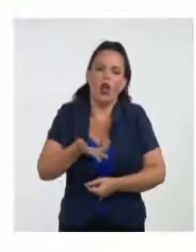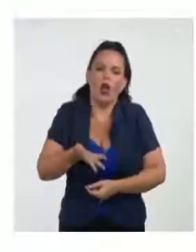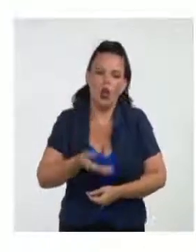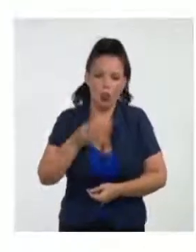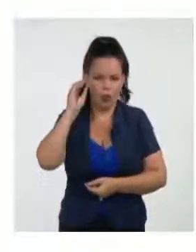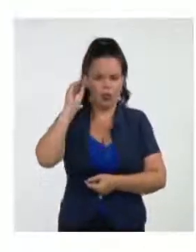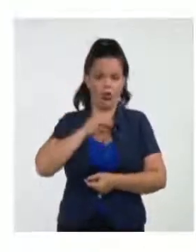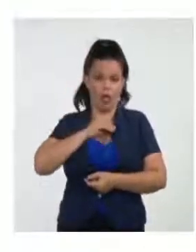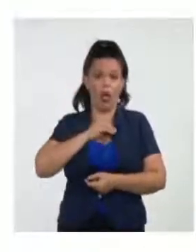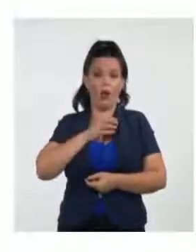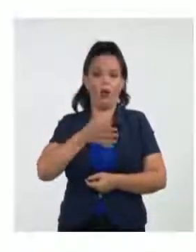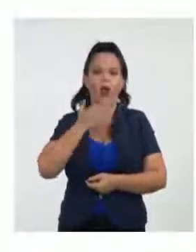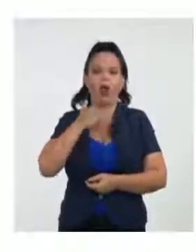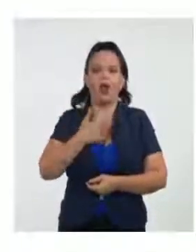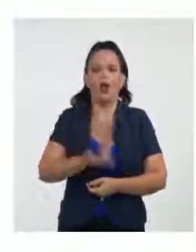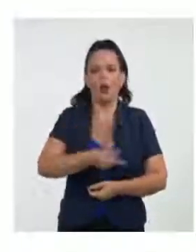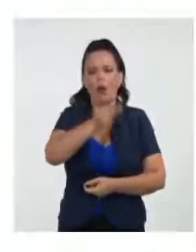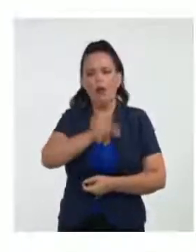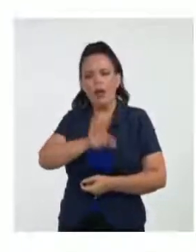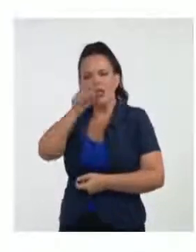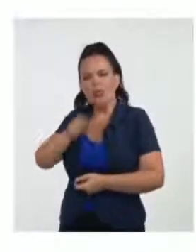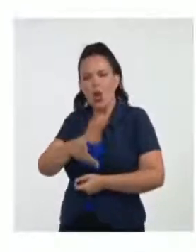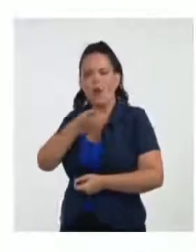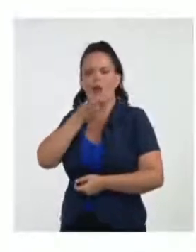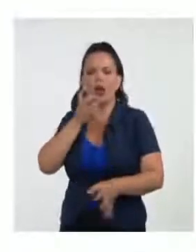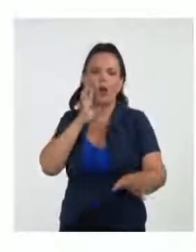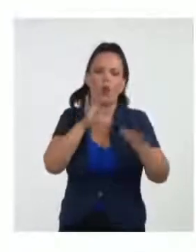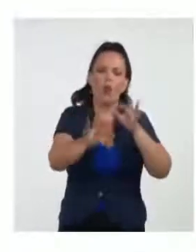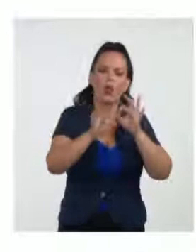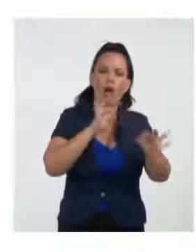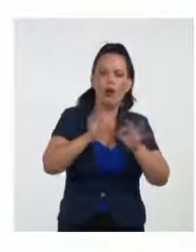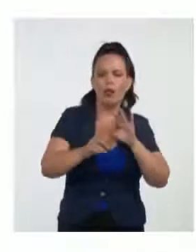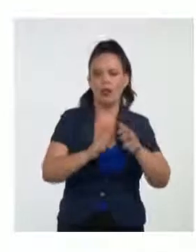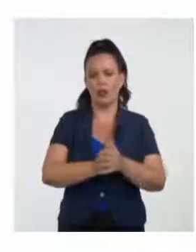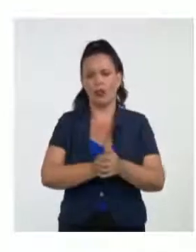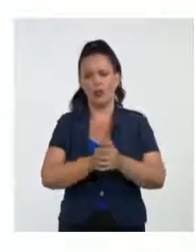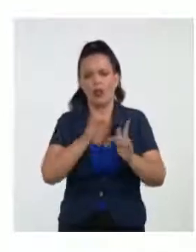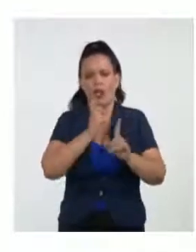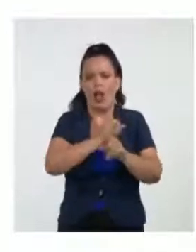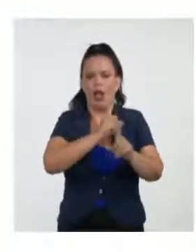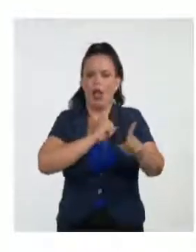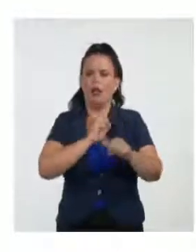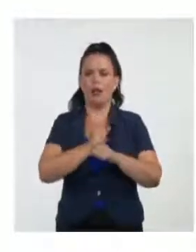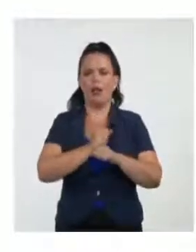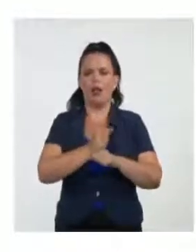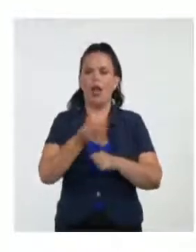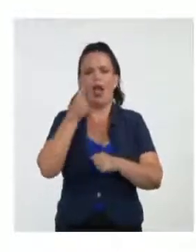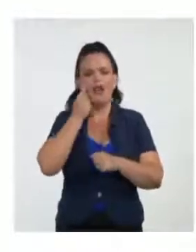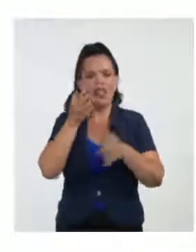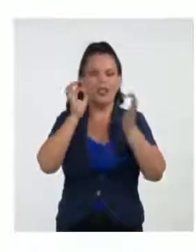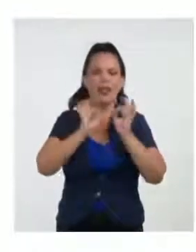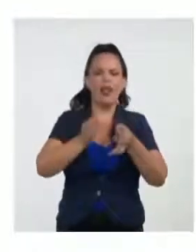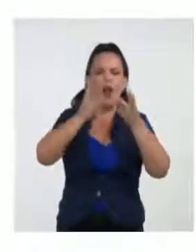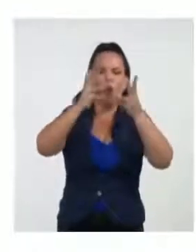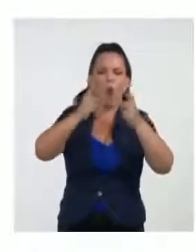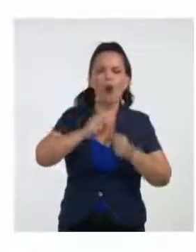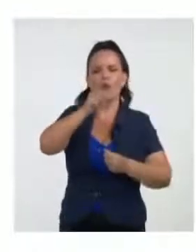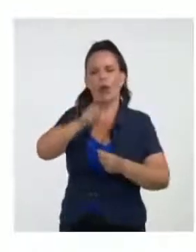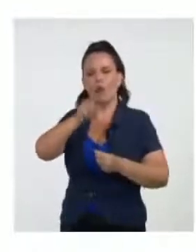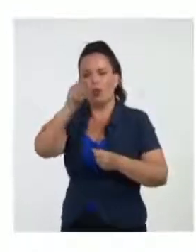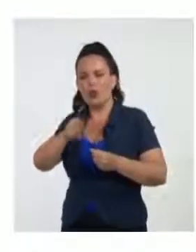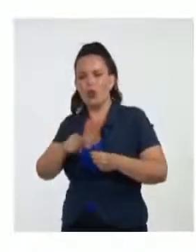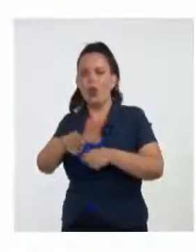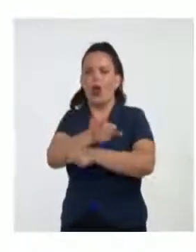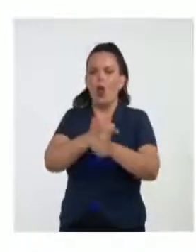aislarse, de mantener mantener las medidas de protección, el uso del nasobuco, el lavado de las manos, el